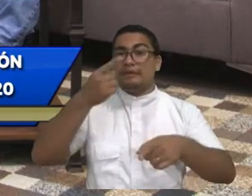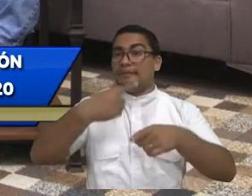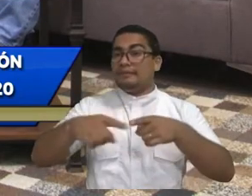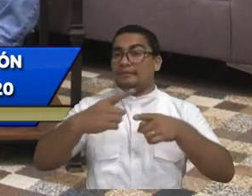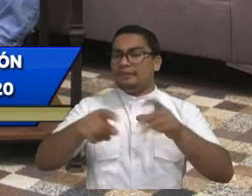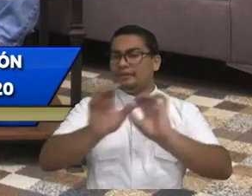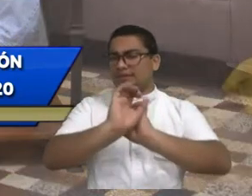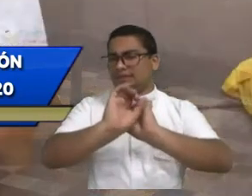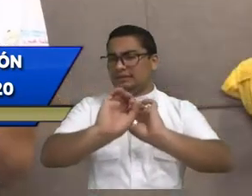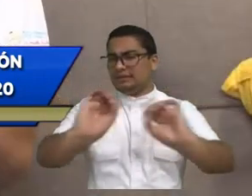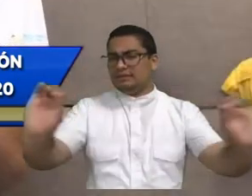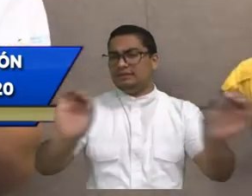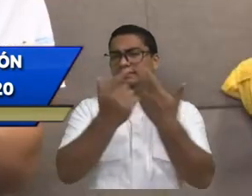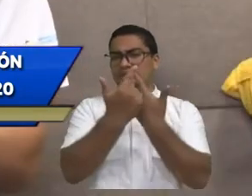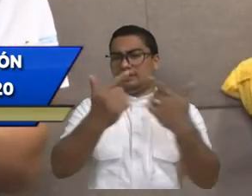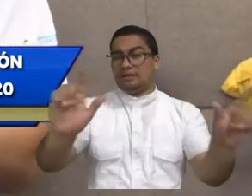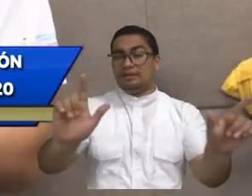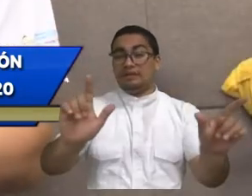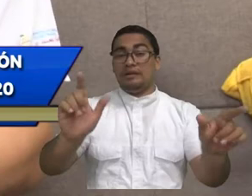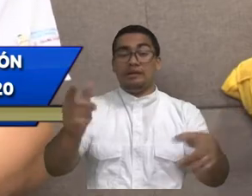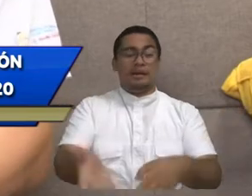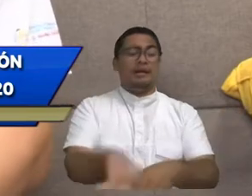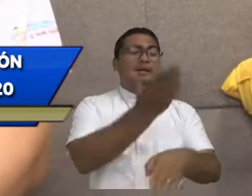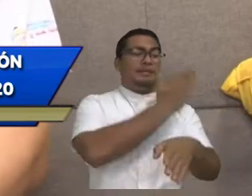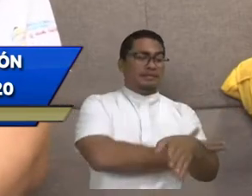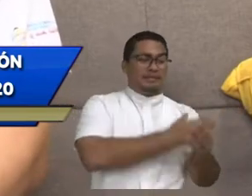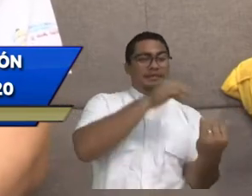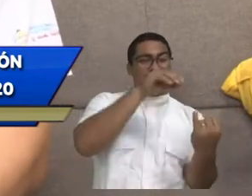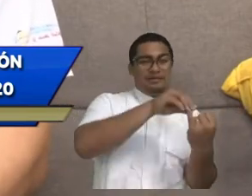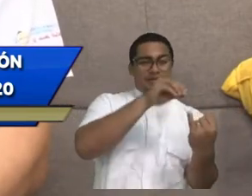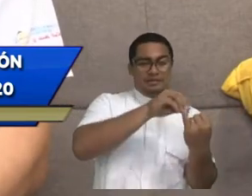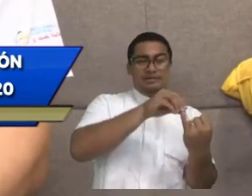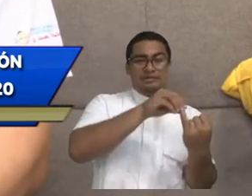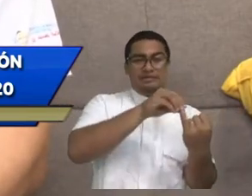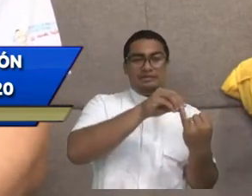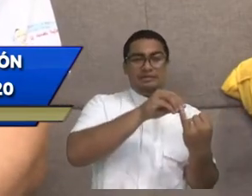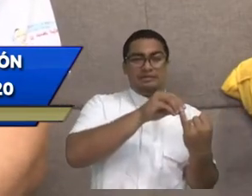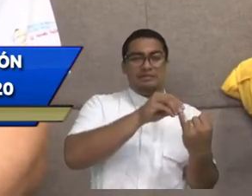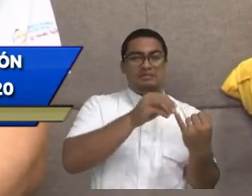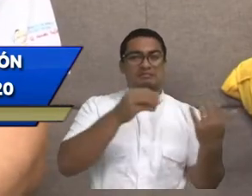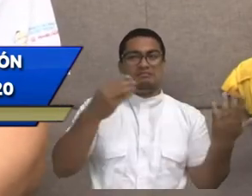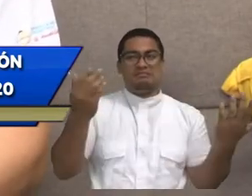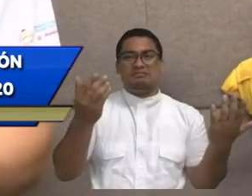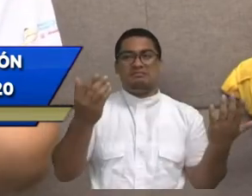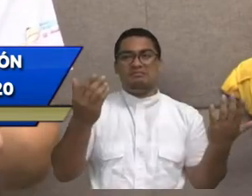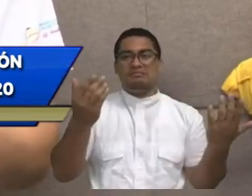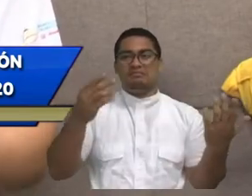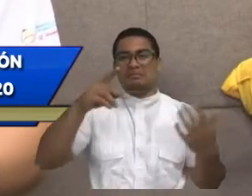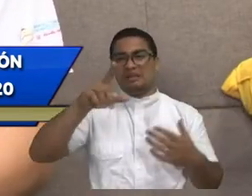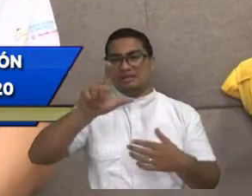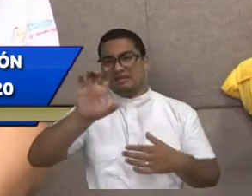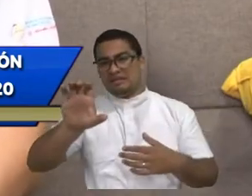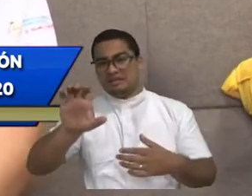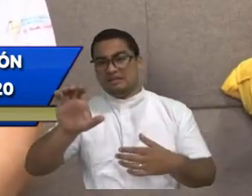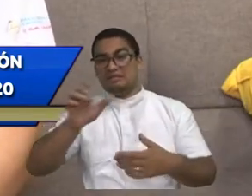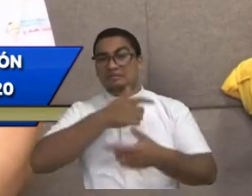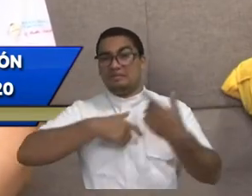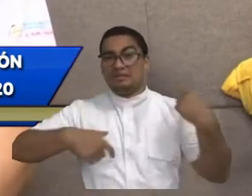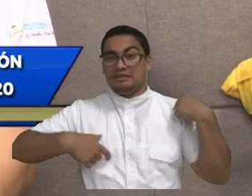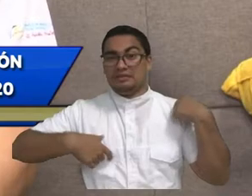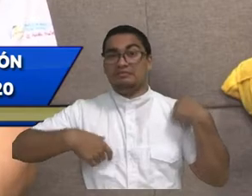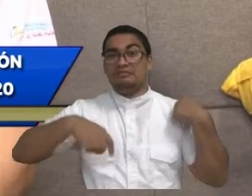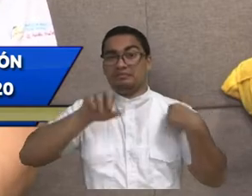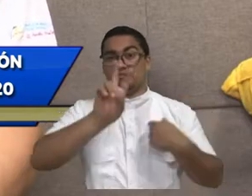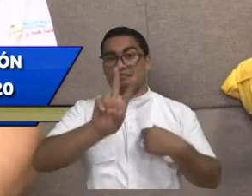estaba el inatec antes de esta segunda etapa de la revolución estábamos hablando de 26 centros